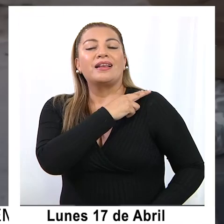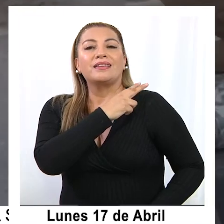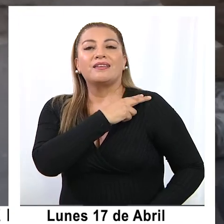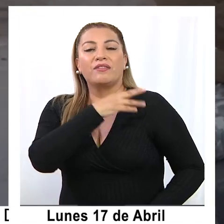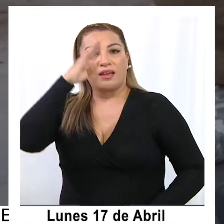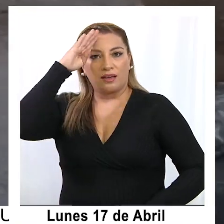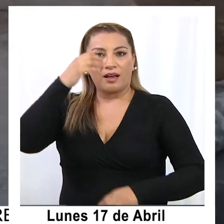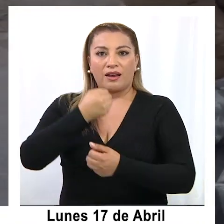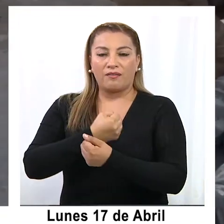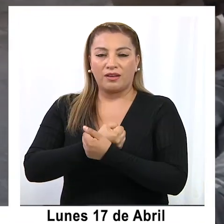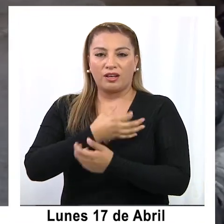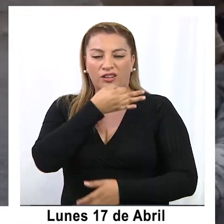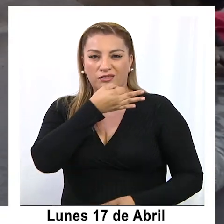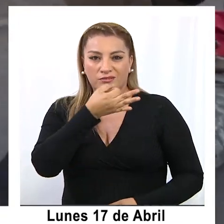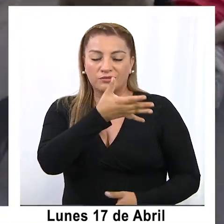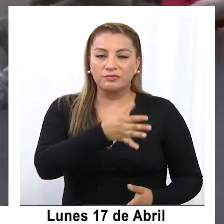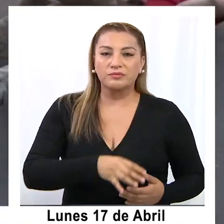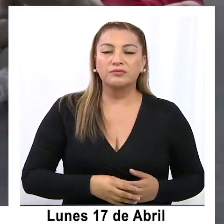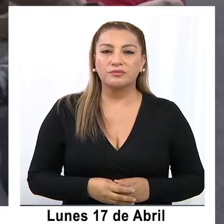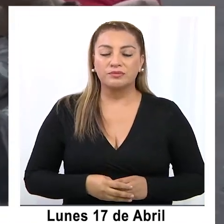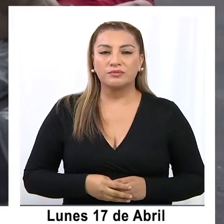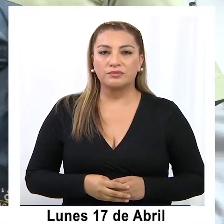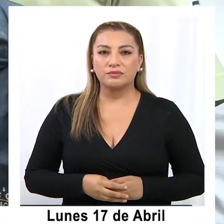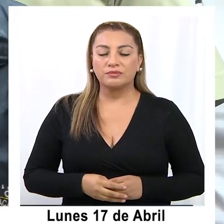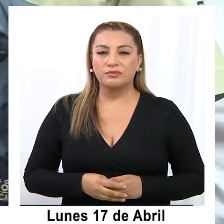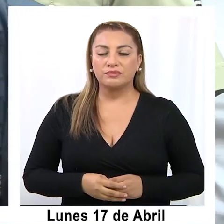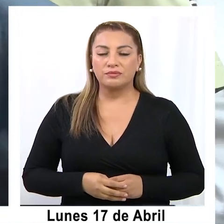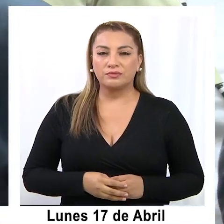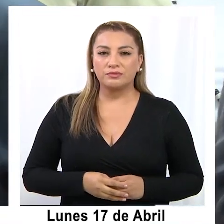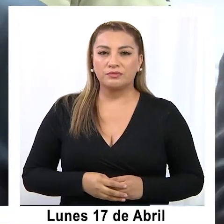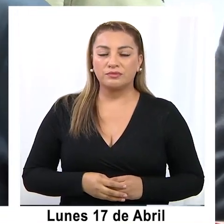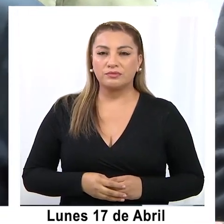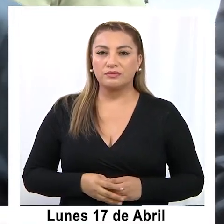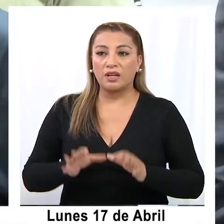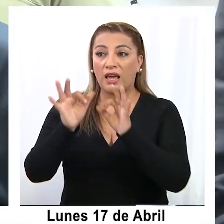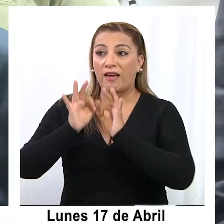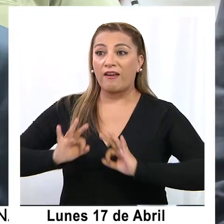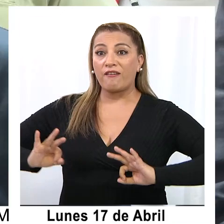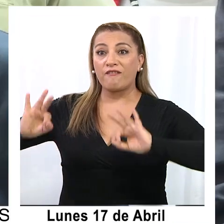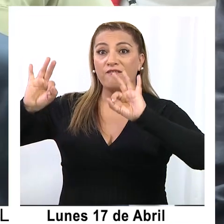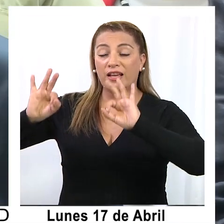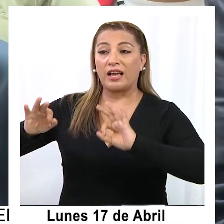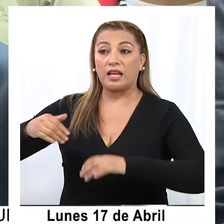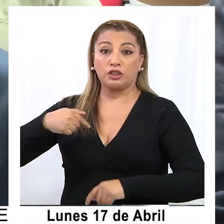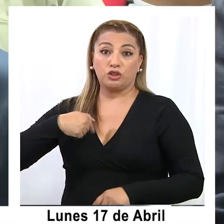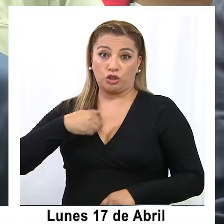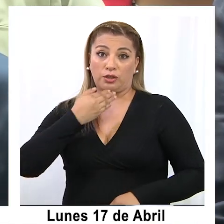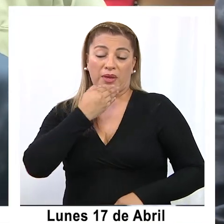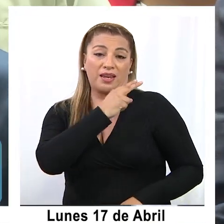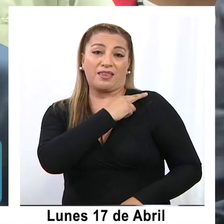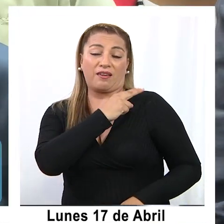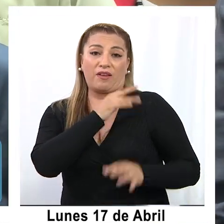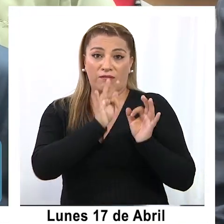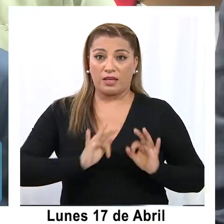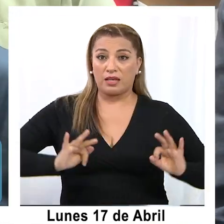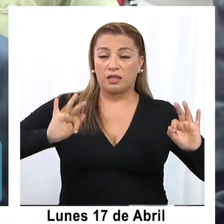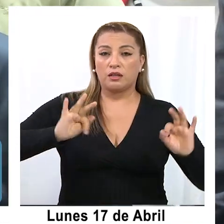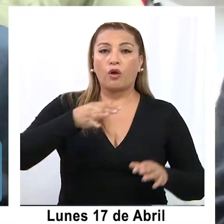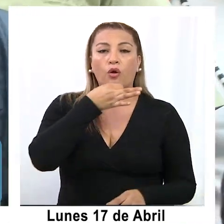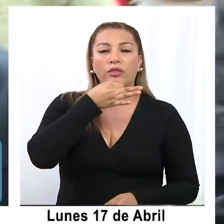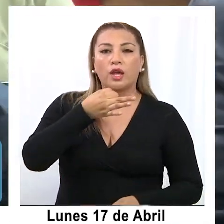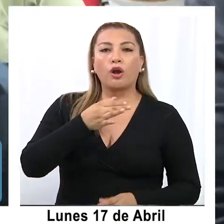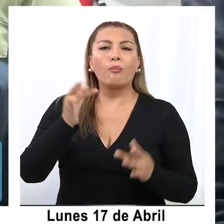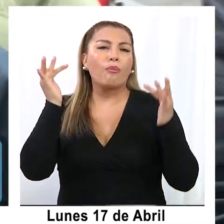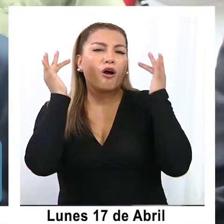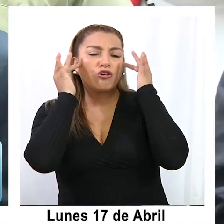Carabineros. La fiscalía y yo, como fiscal regional, puedo decir que yo estoy muy